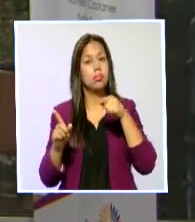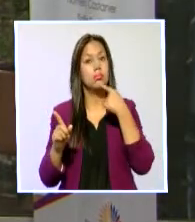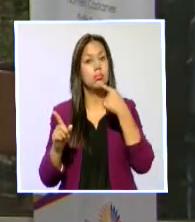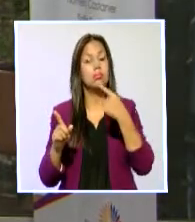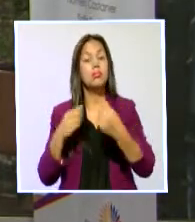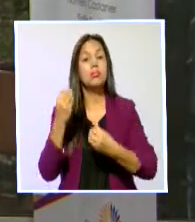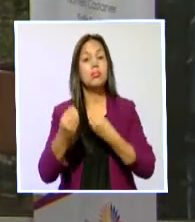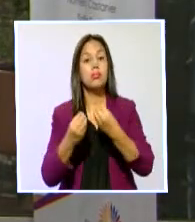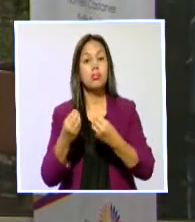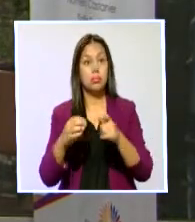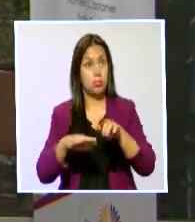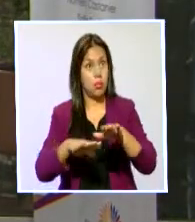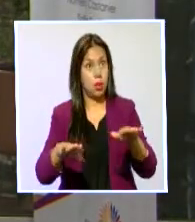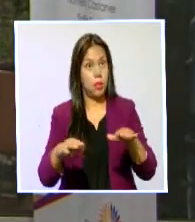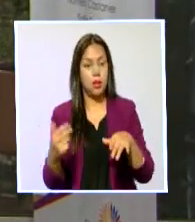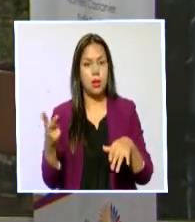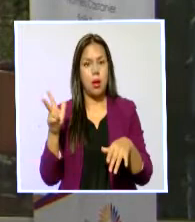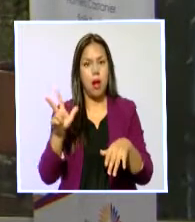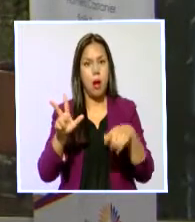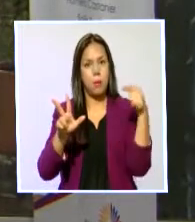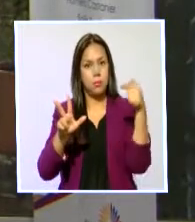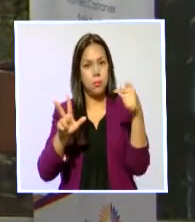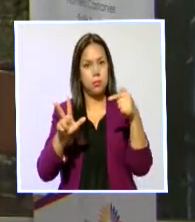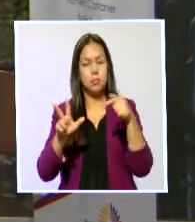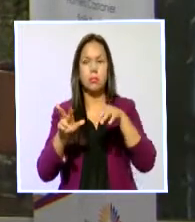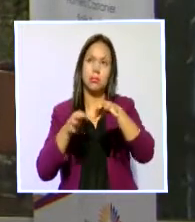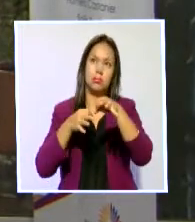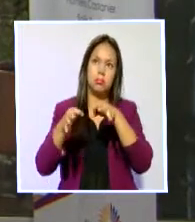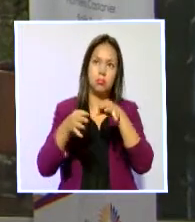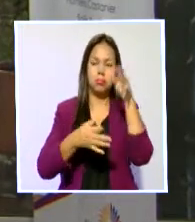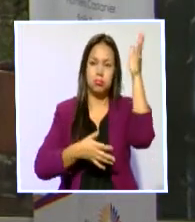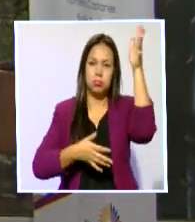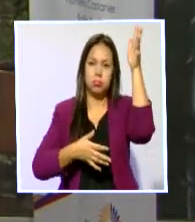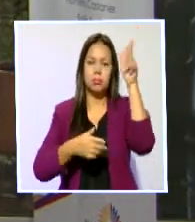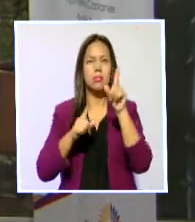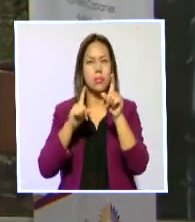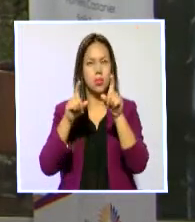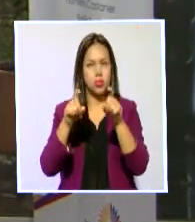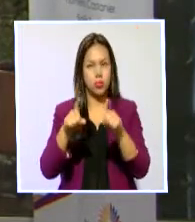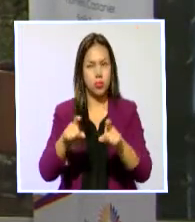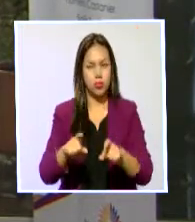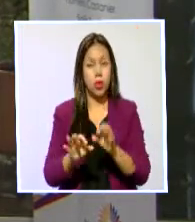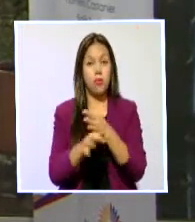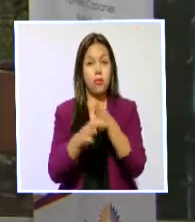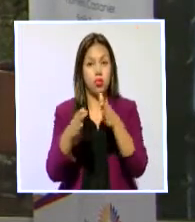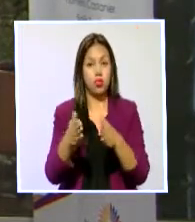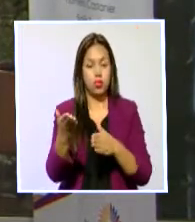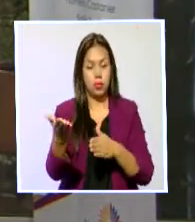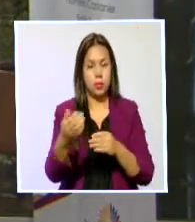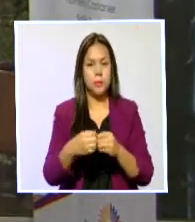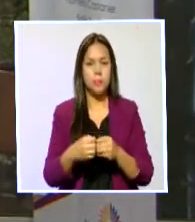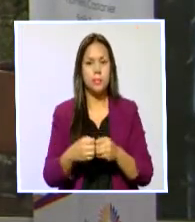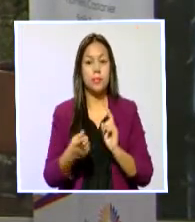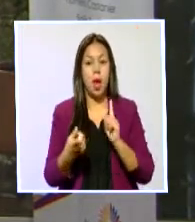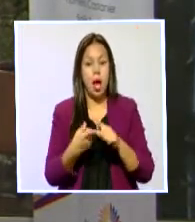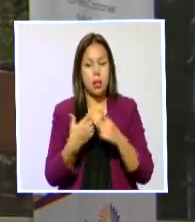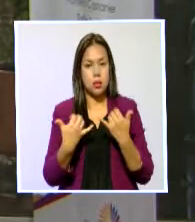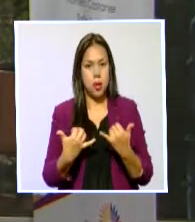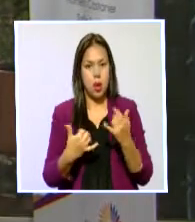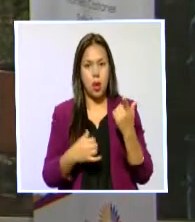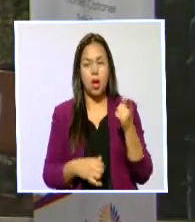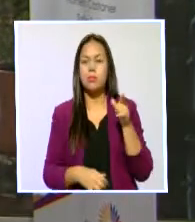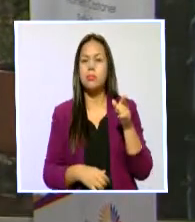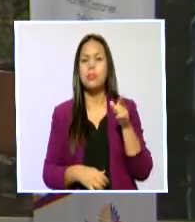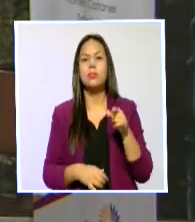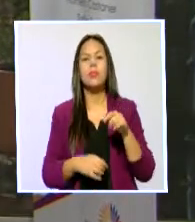la palabra y emitirán sus criterios o sus interrogantes al funcionario. Hasta el momento continúa la exposición el